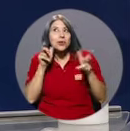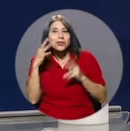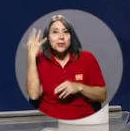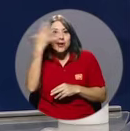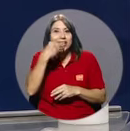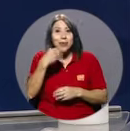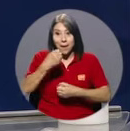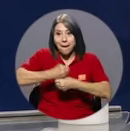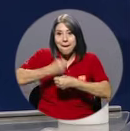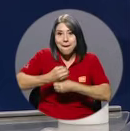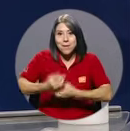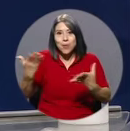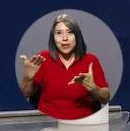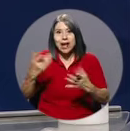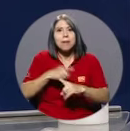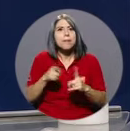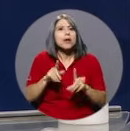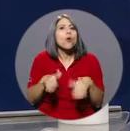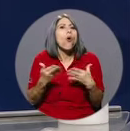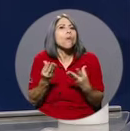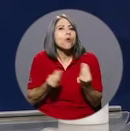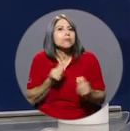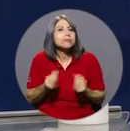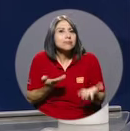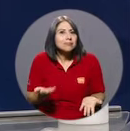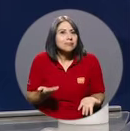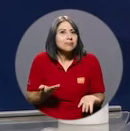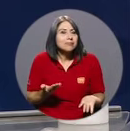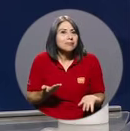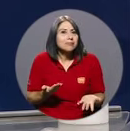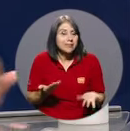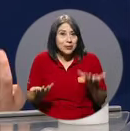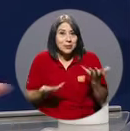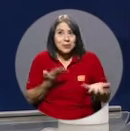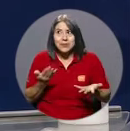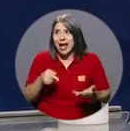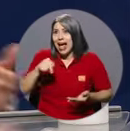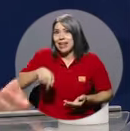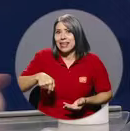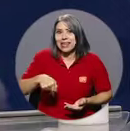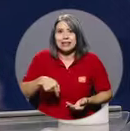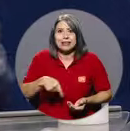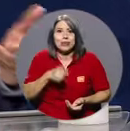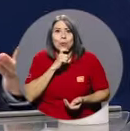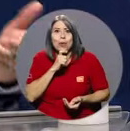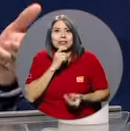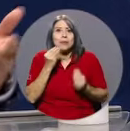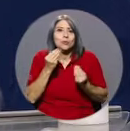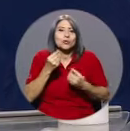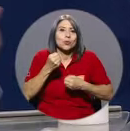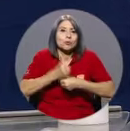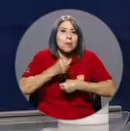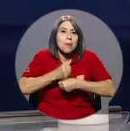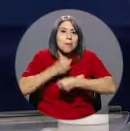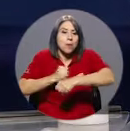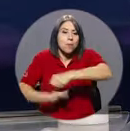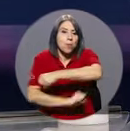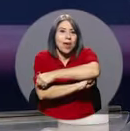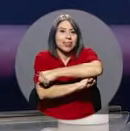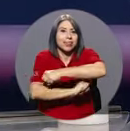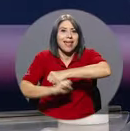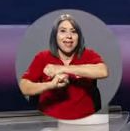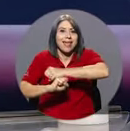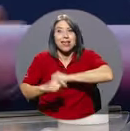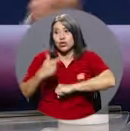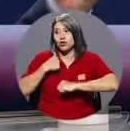muy bonito, hagamos obra pública, pero ¿cómo lo hacemos? ¿Cuánto nos cuesta aquí hacer un puente? Yo vivo en